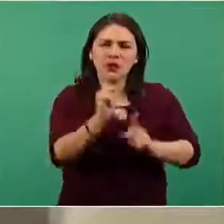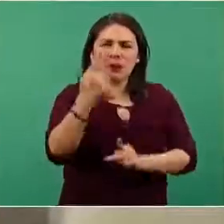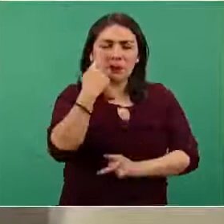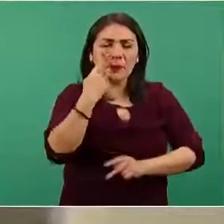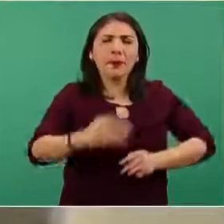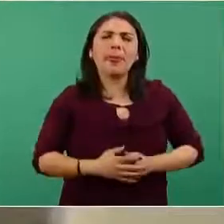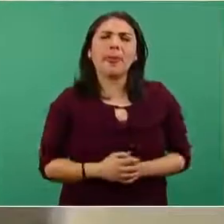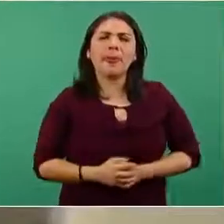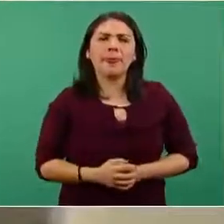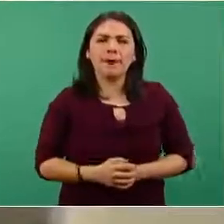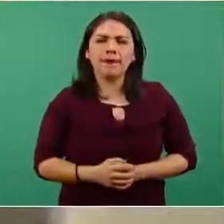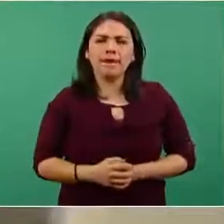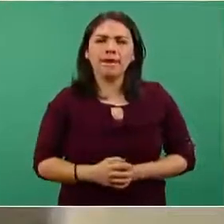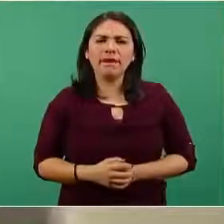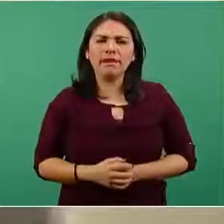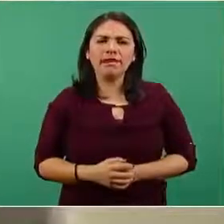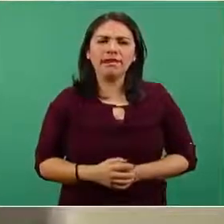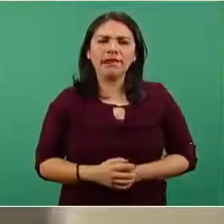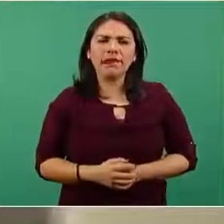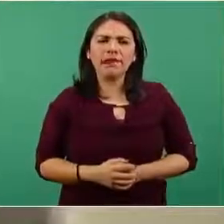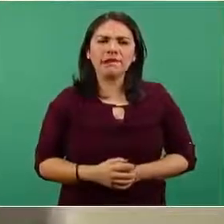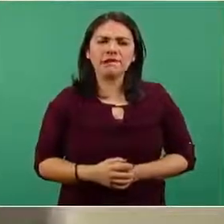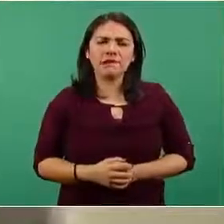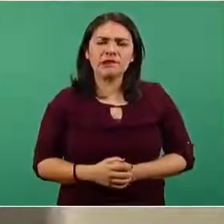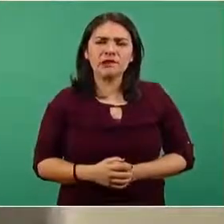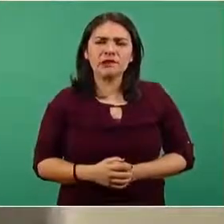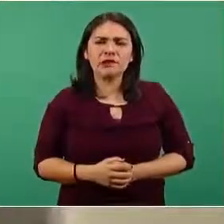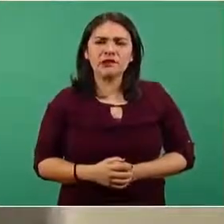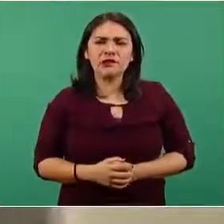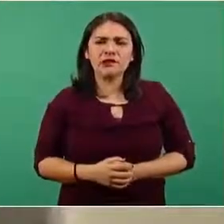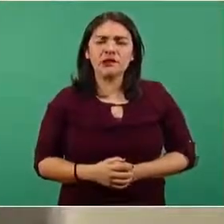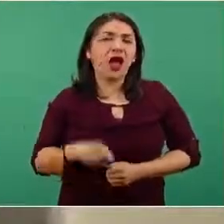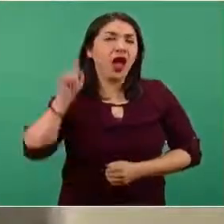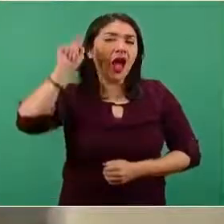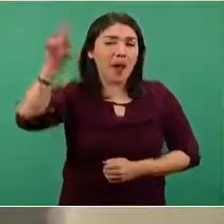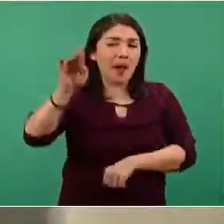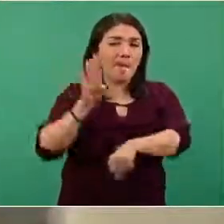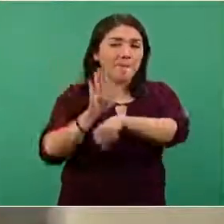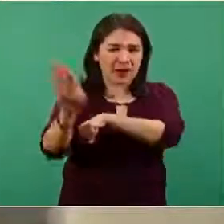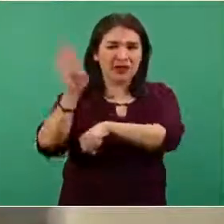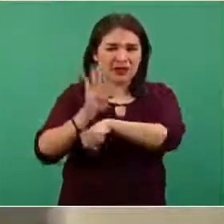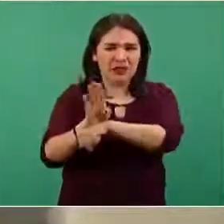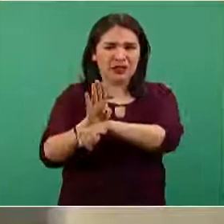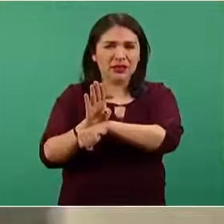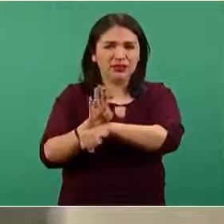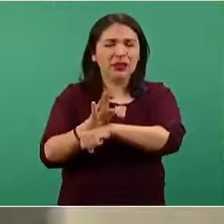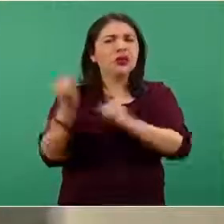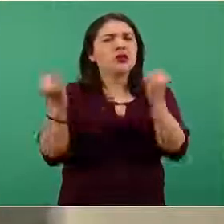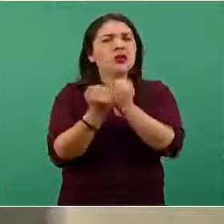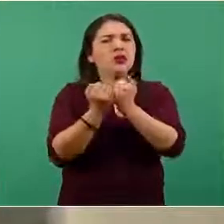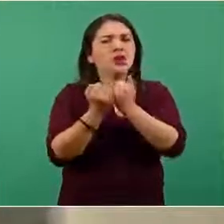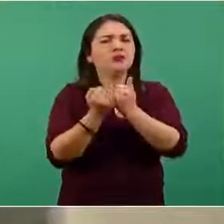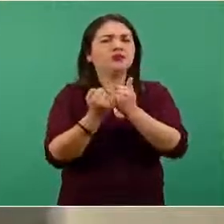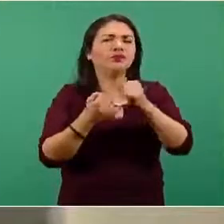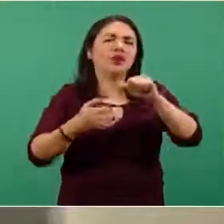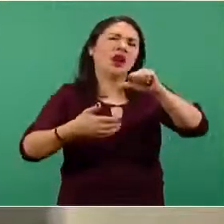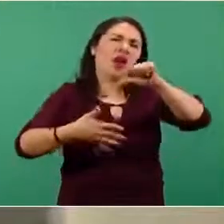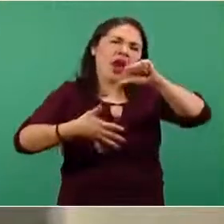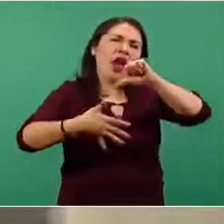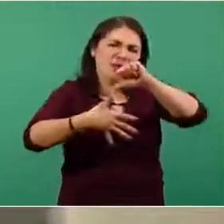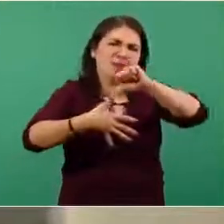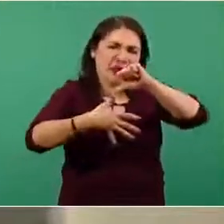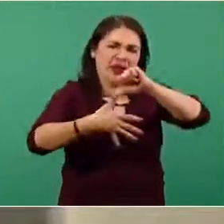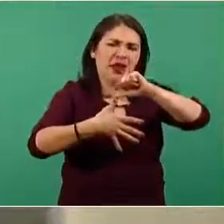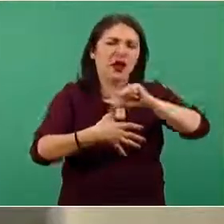siguiente. Hay esta situación en Brasil y en América del Sur en general